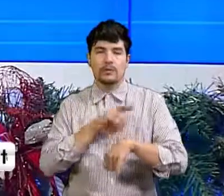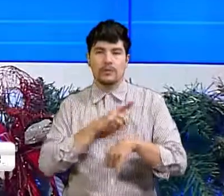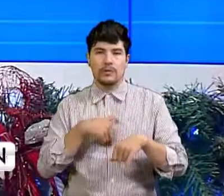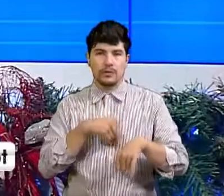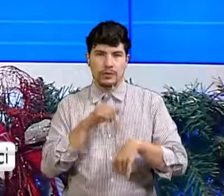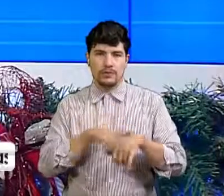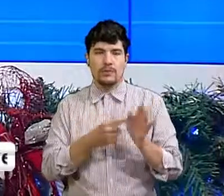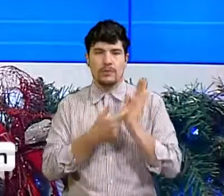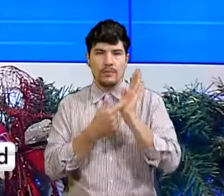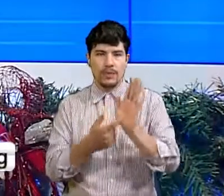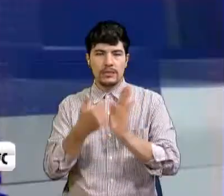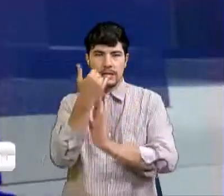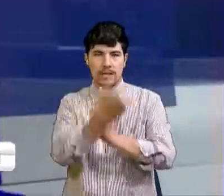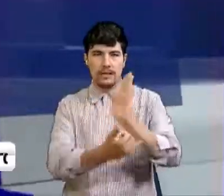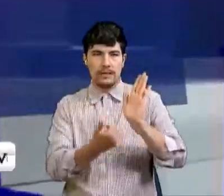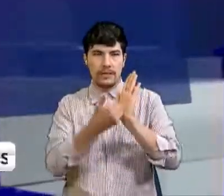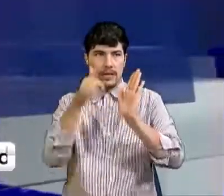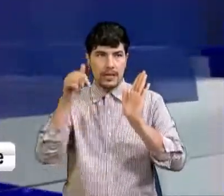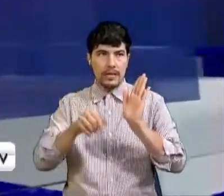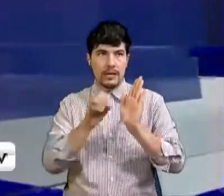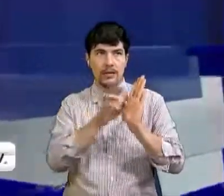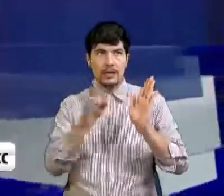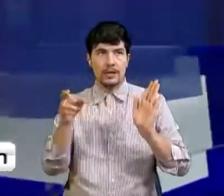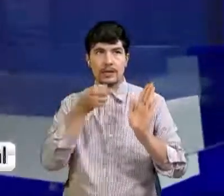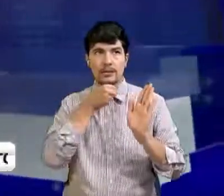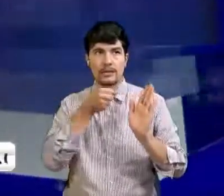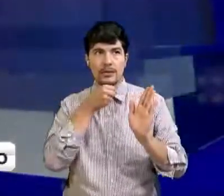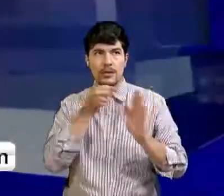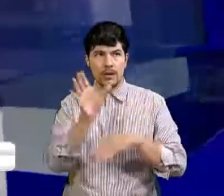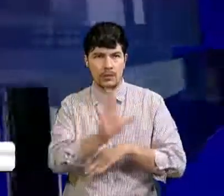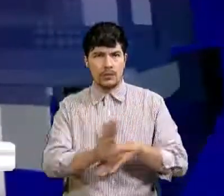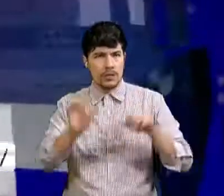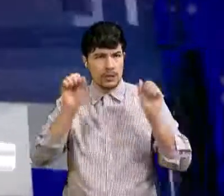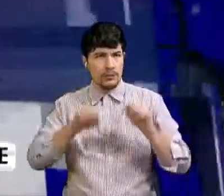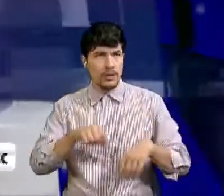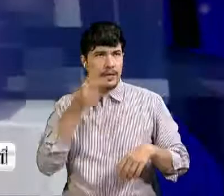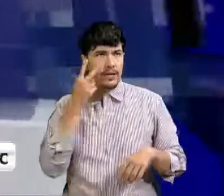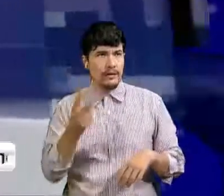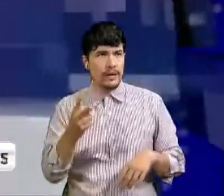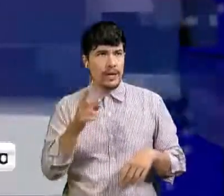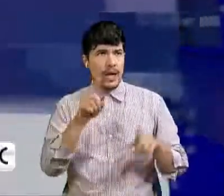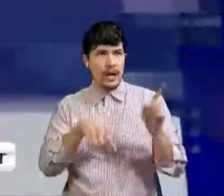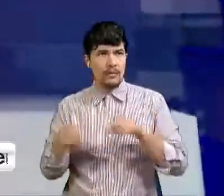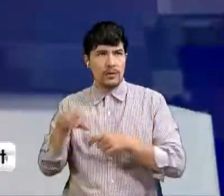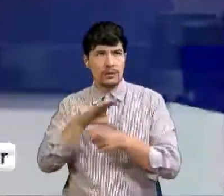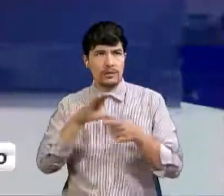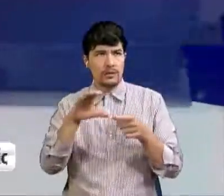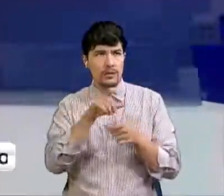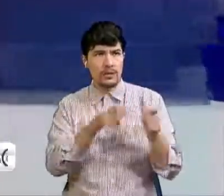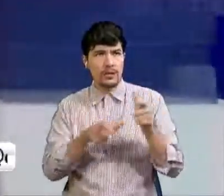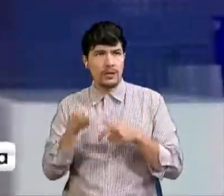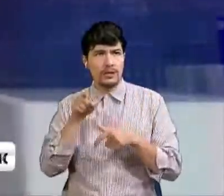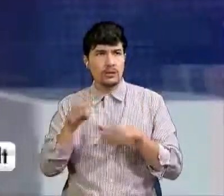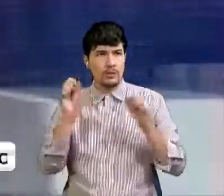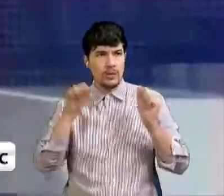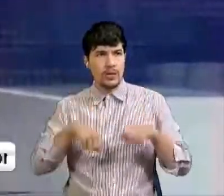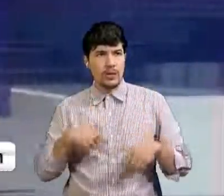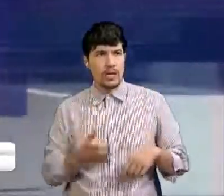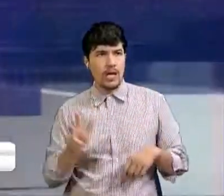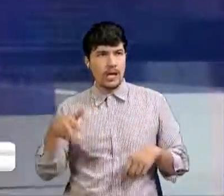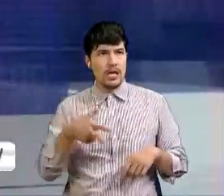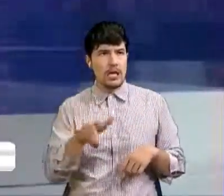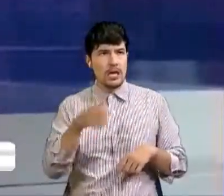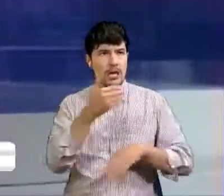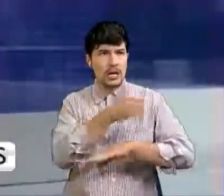Es tiempo de presentarles nuestra imagen del día, en la cual ustedes pueden observar a varios ciudadanos sorteando obstáculos en la